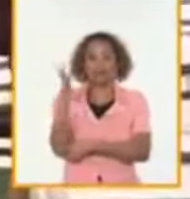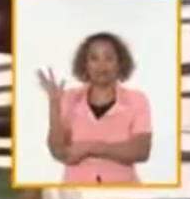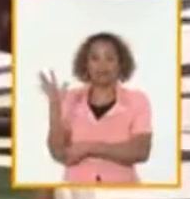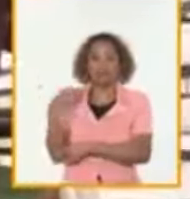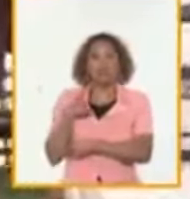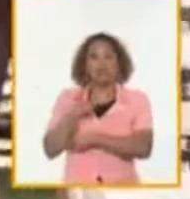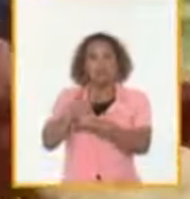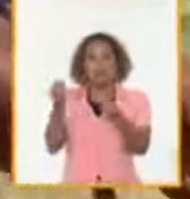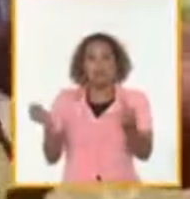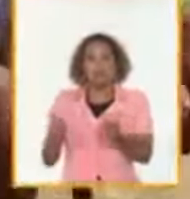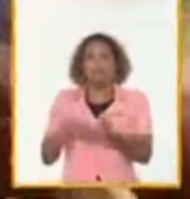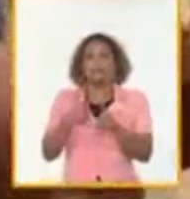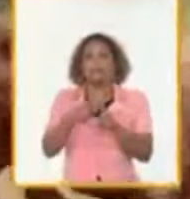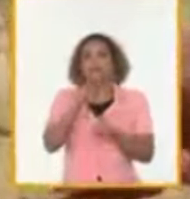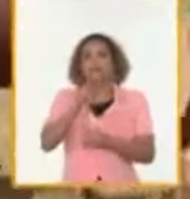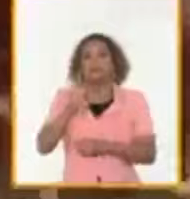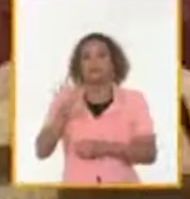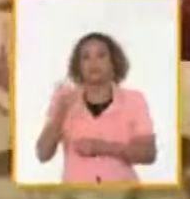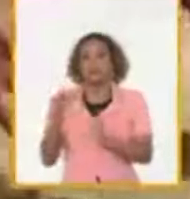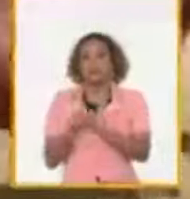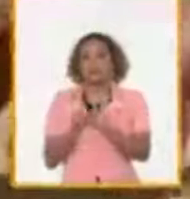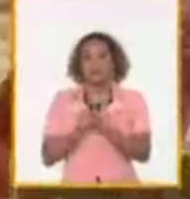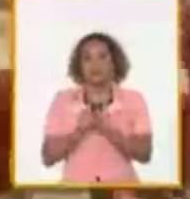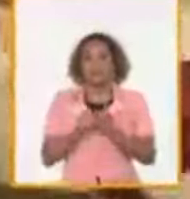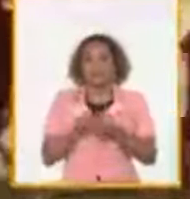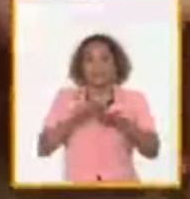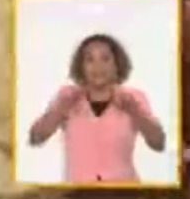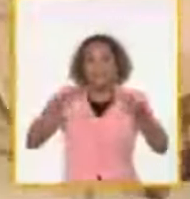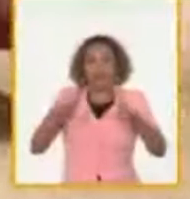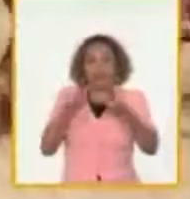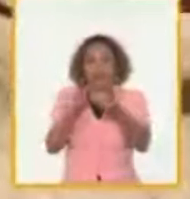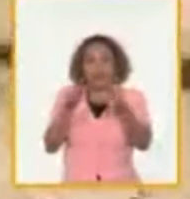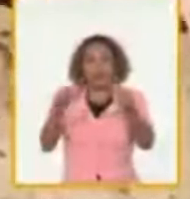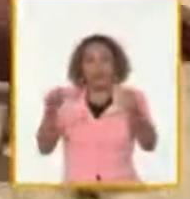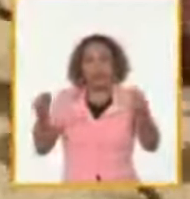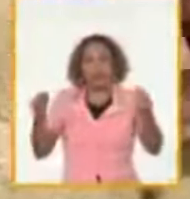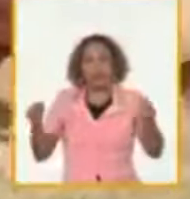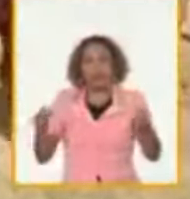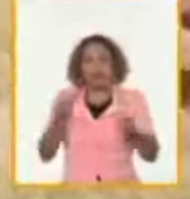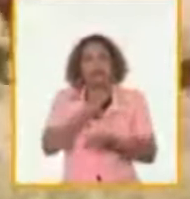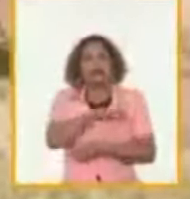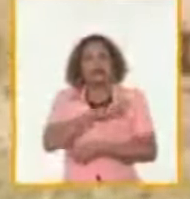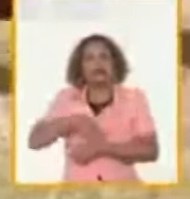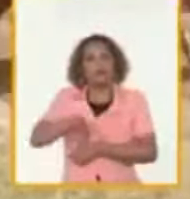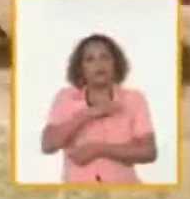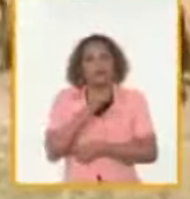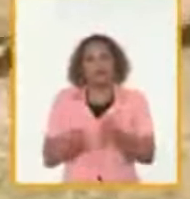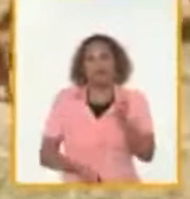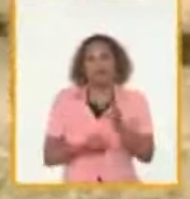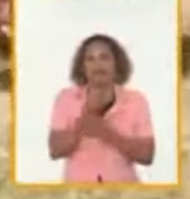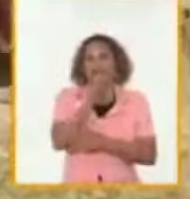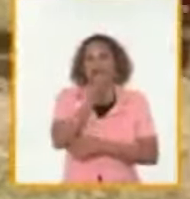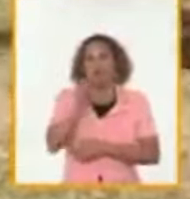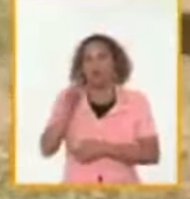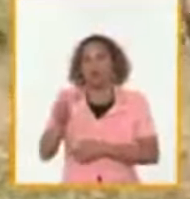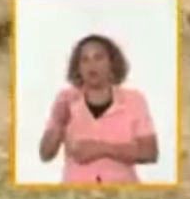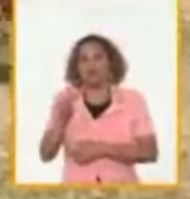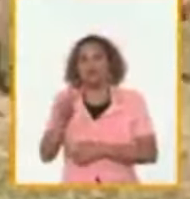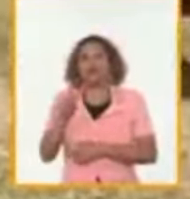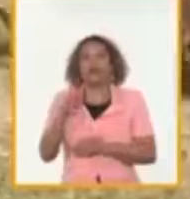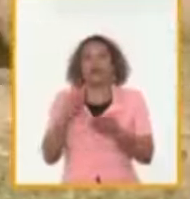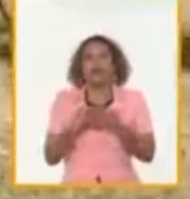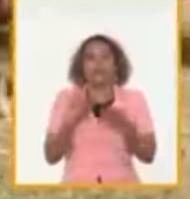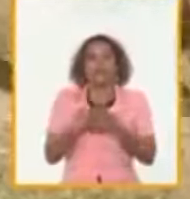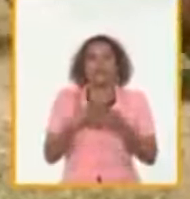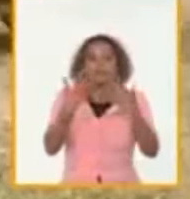25000 hectáreas hectáreas de tierra se han estado entregando ya se crearon 11 de las 12 empresas agroindustriales en los